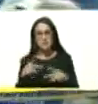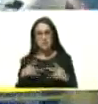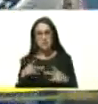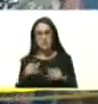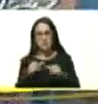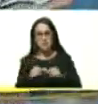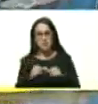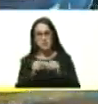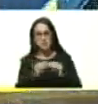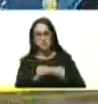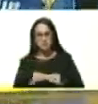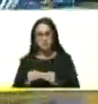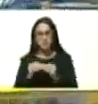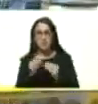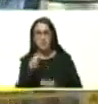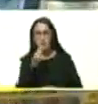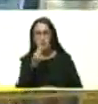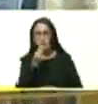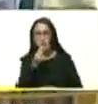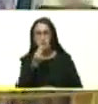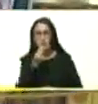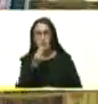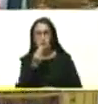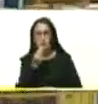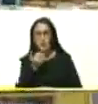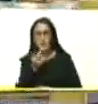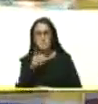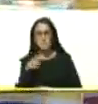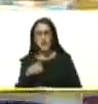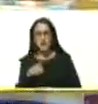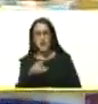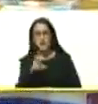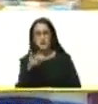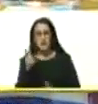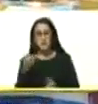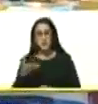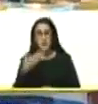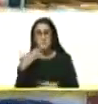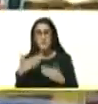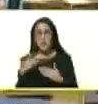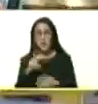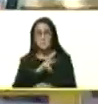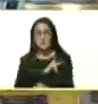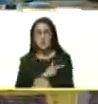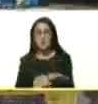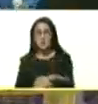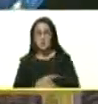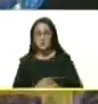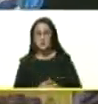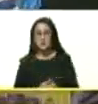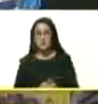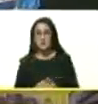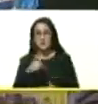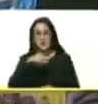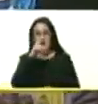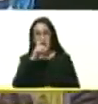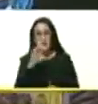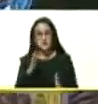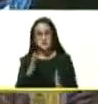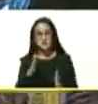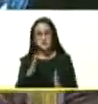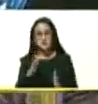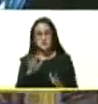continuo de recuperación del consumo del pescado de manera importante, que además es una de las mejores proteínas, llegando este año a cerca de un